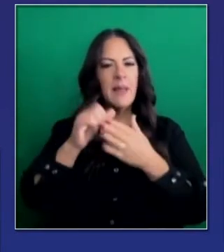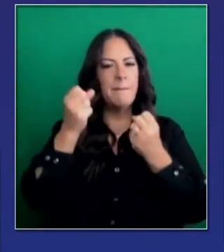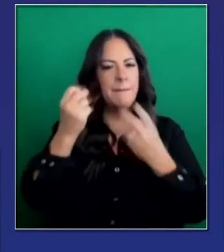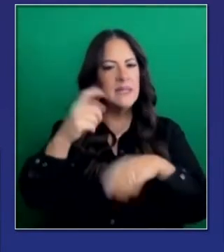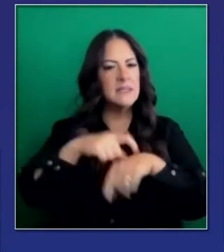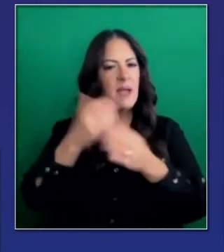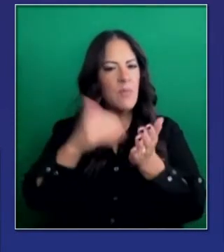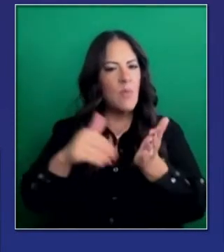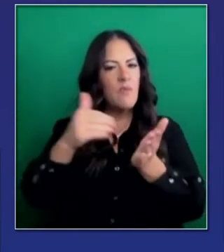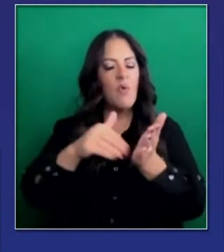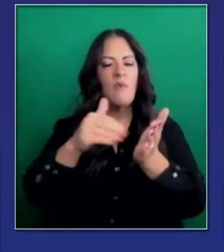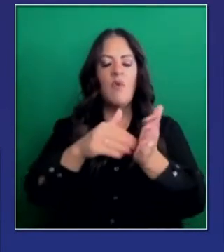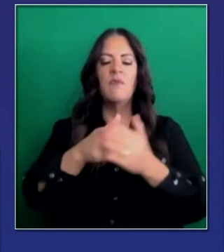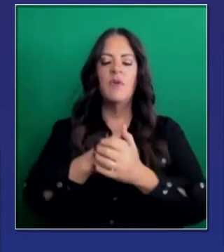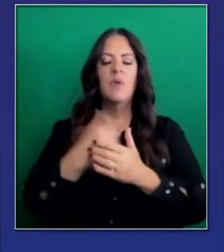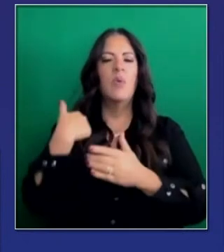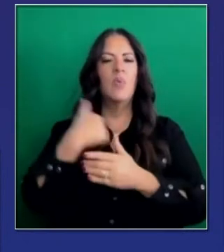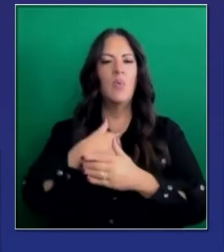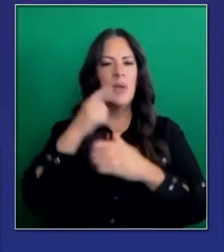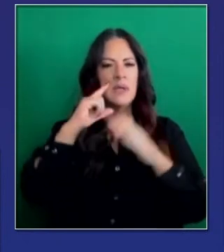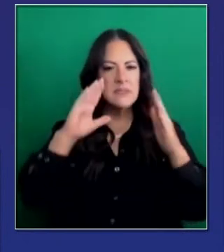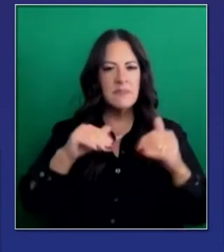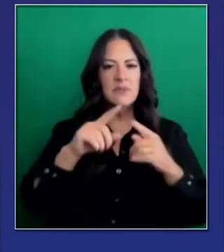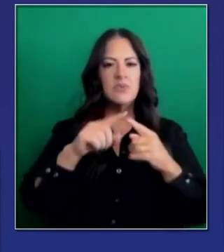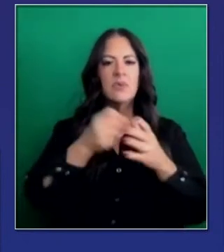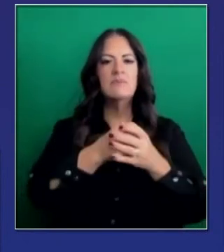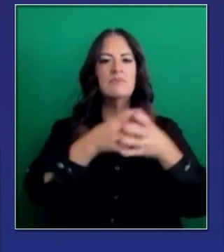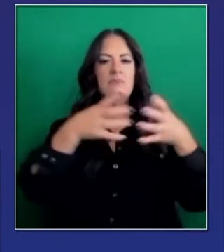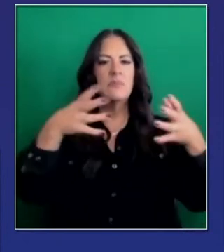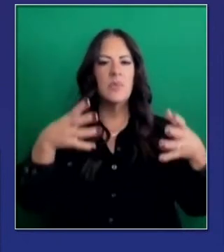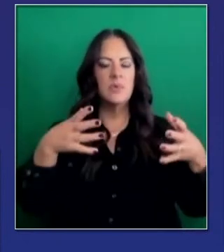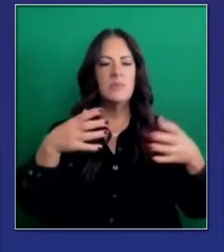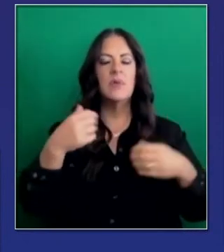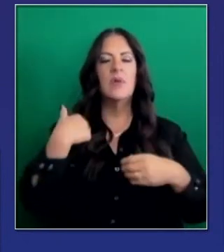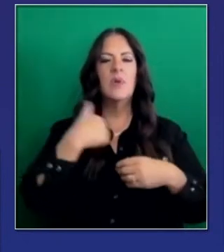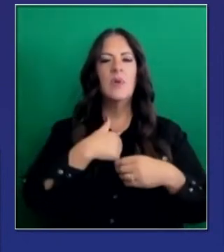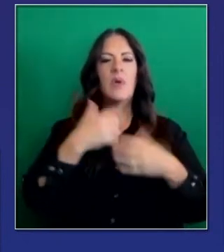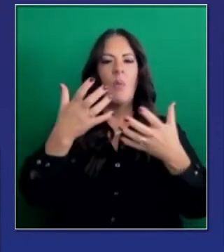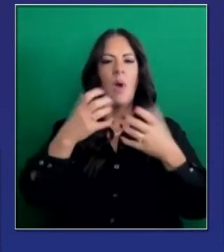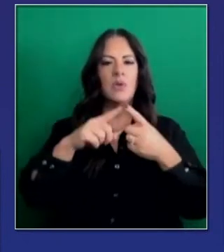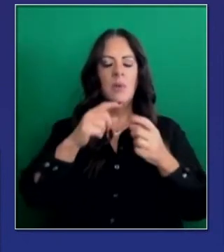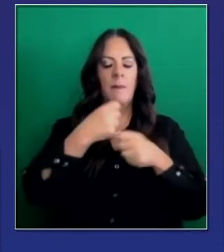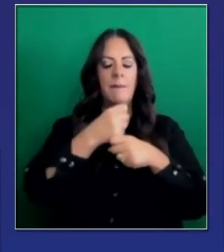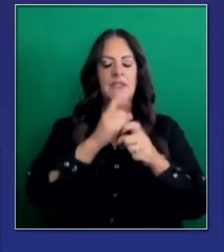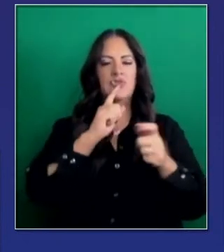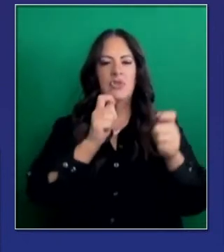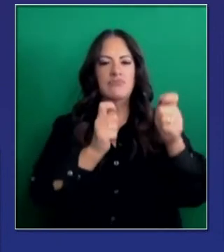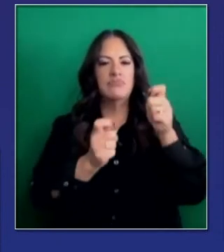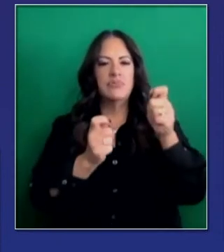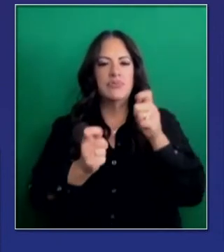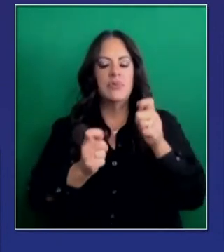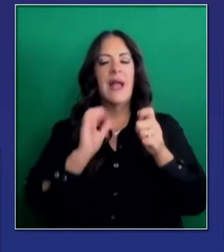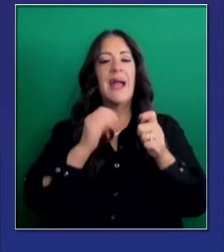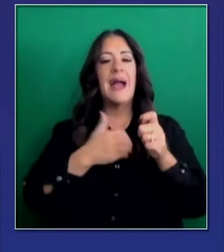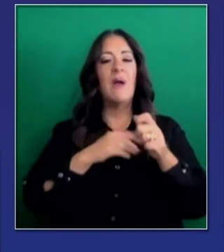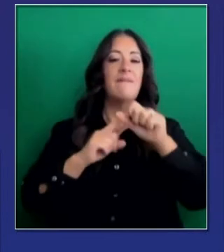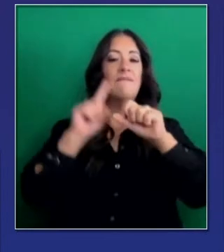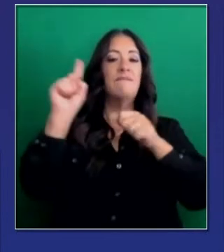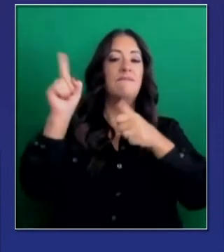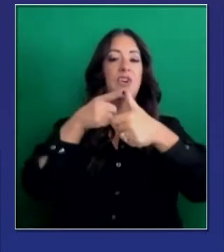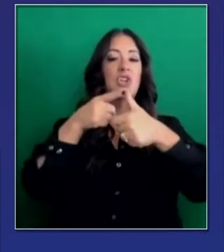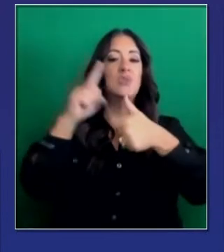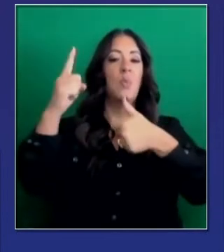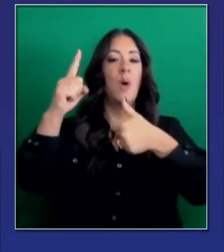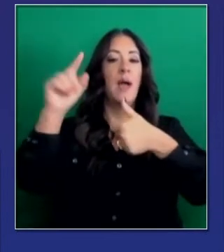estamos expandiendo el grupo de gente estamos tratando de y relajar un poco las reglas